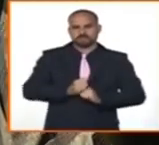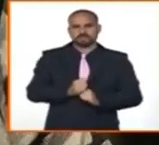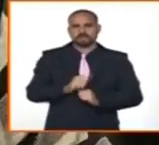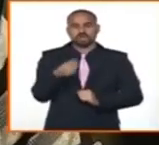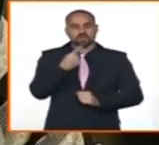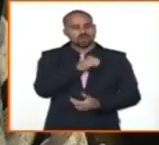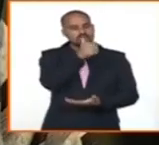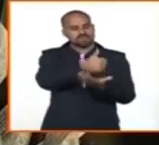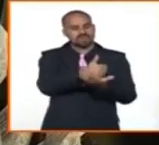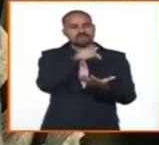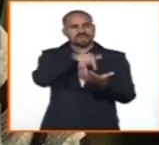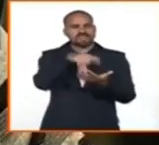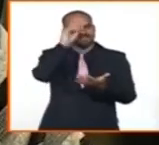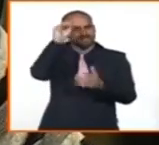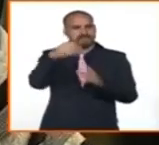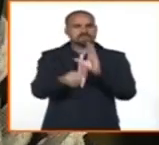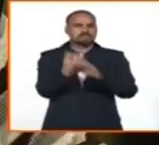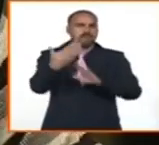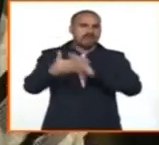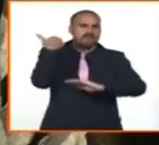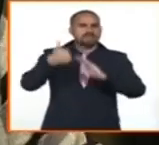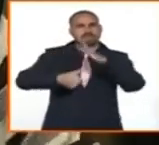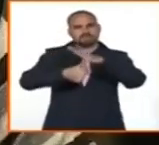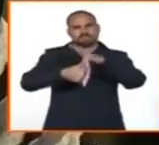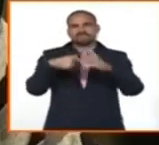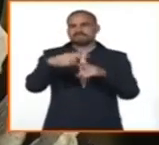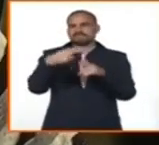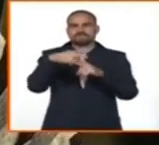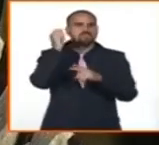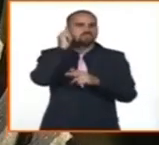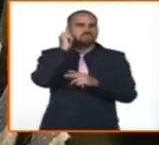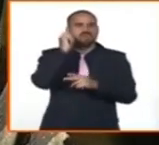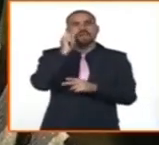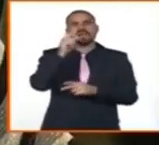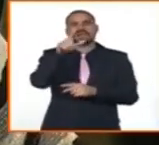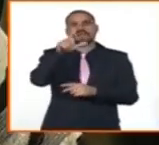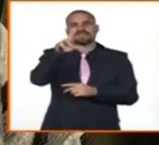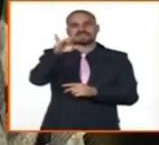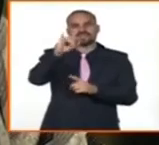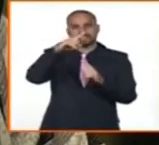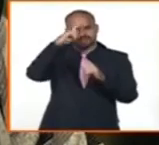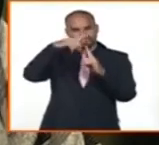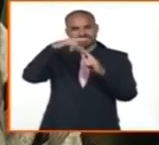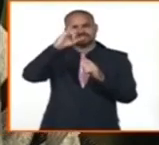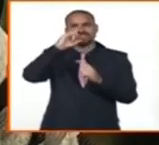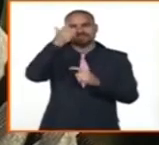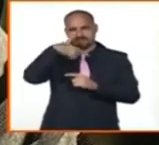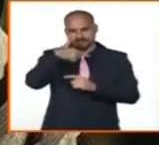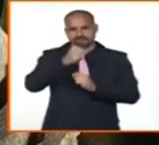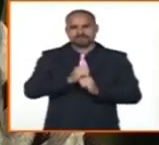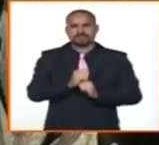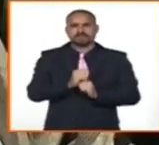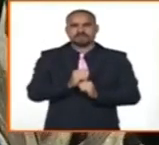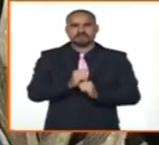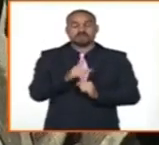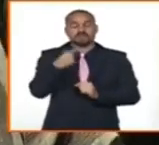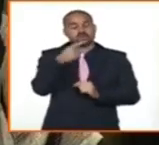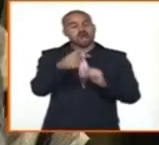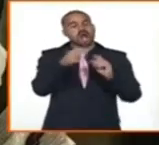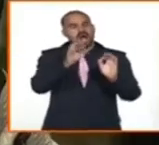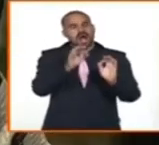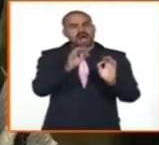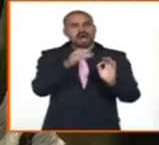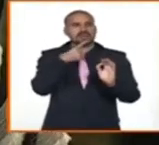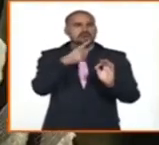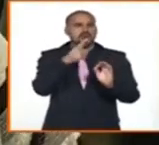creó Cristina para que podamos reconstruirnos y volver. Y Tristán lo primero que dijo